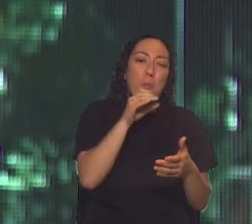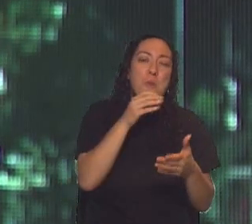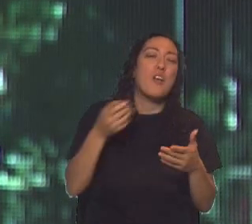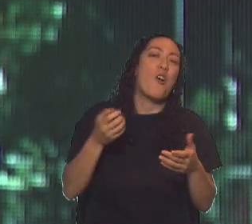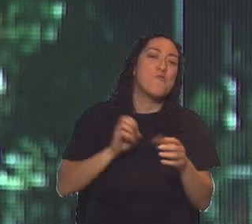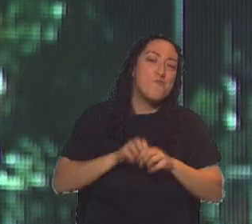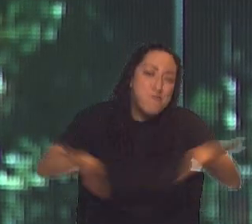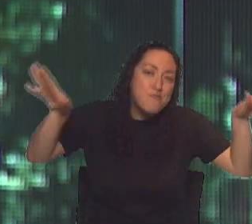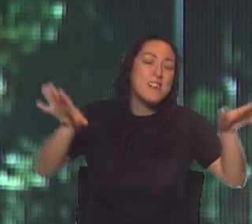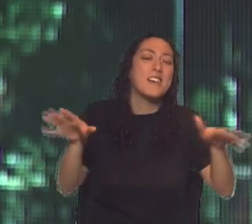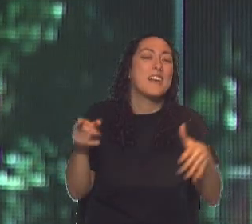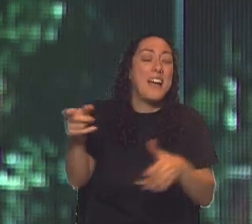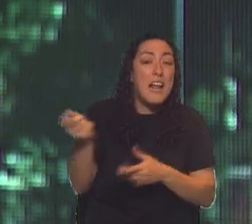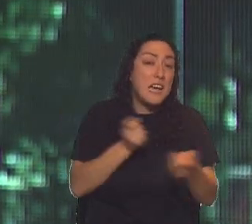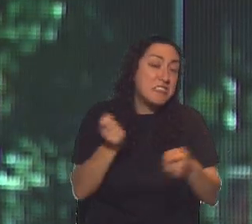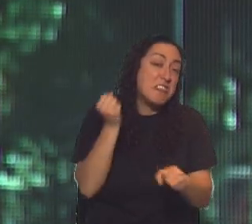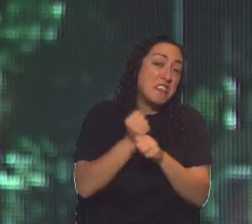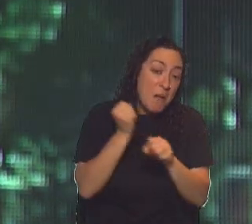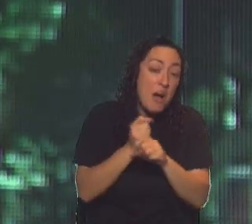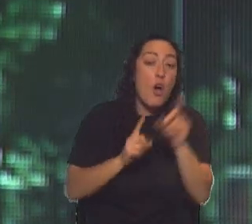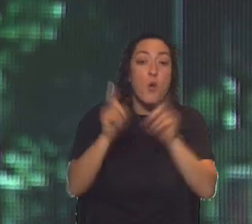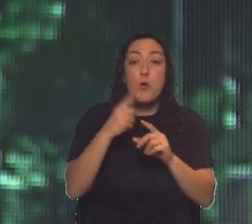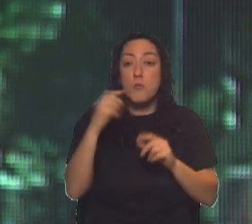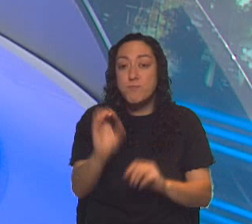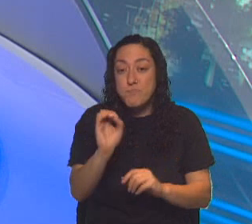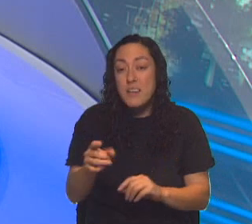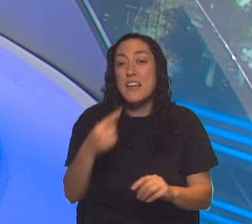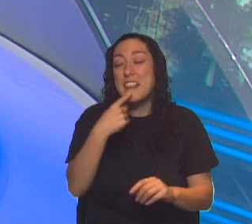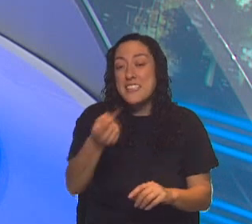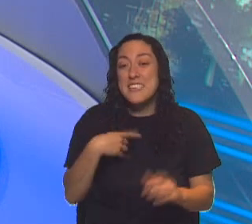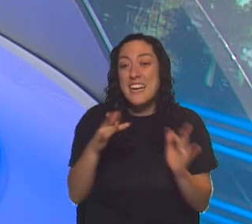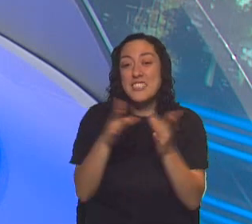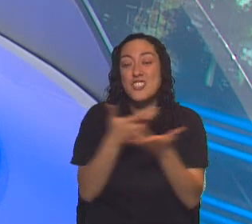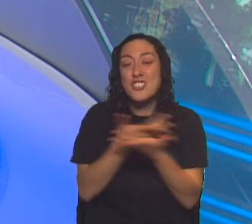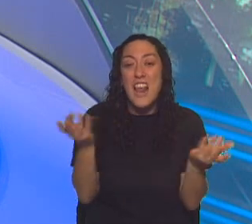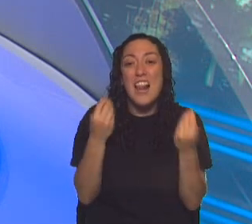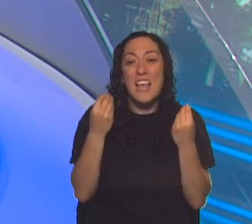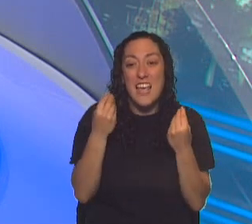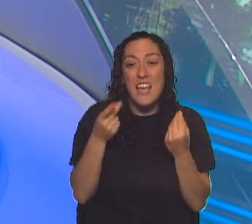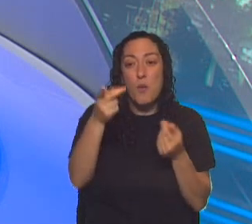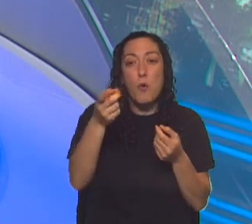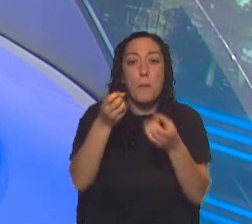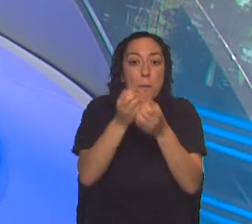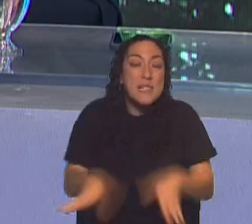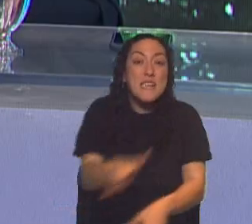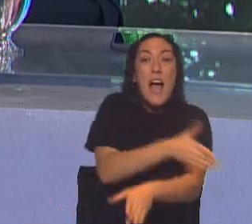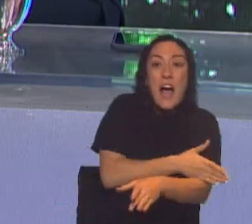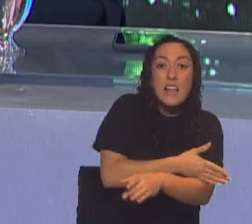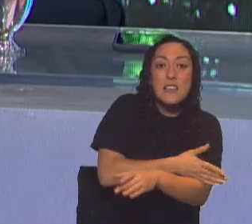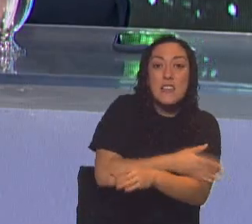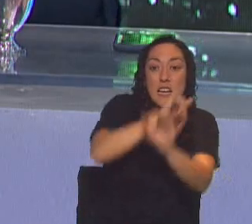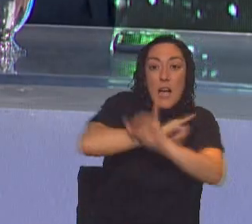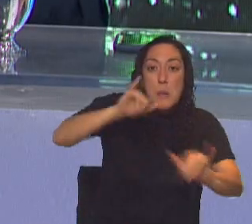tiene una gestión para mostrar hoy había algú Reproches con los que coinciden las redes Por qué no también por qué no empezaste antes a hacer